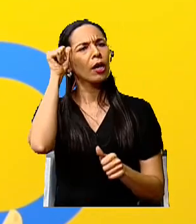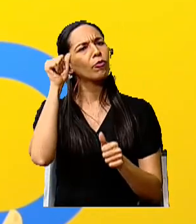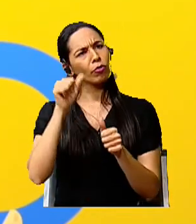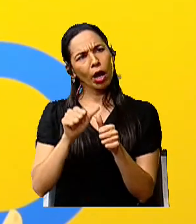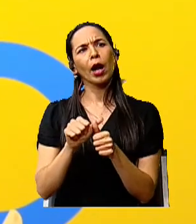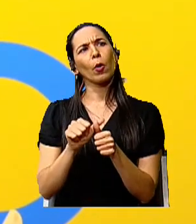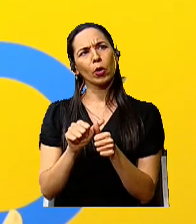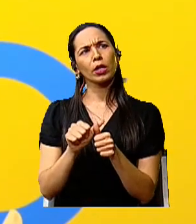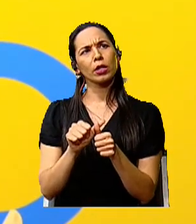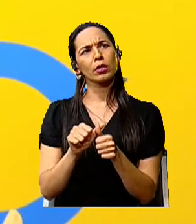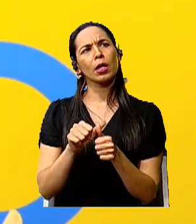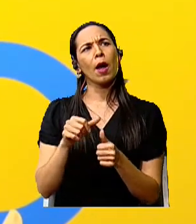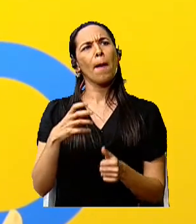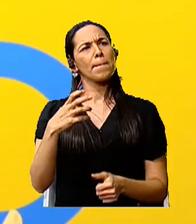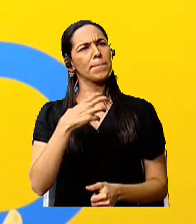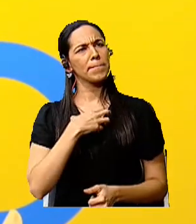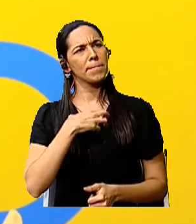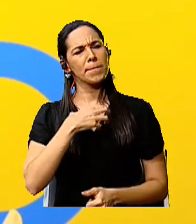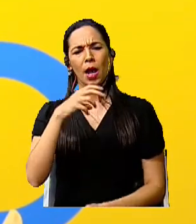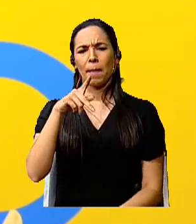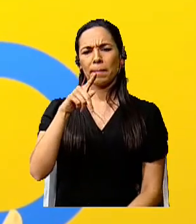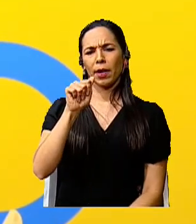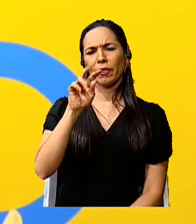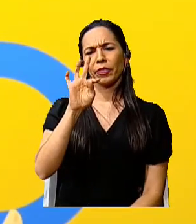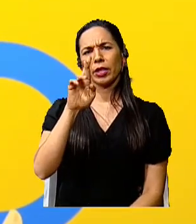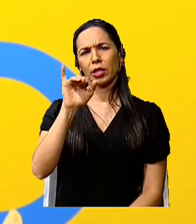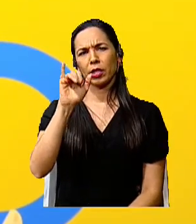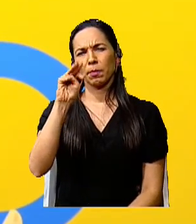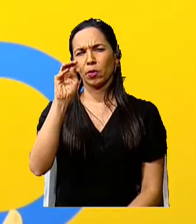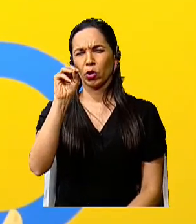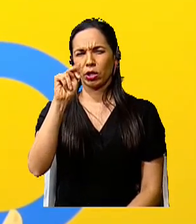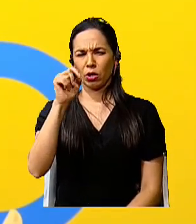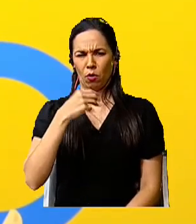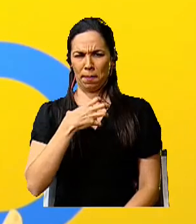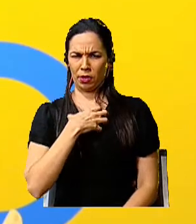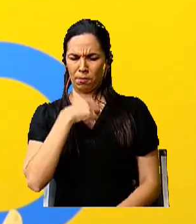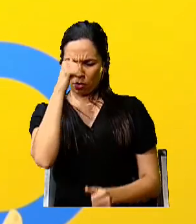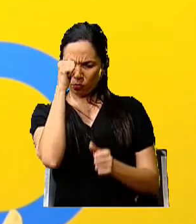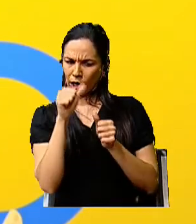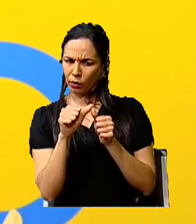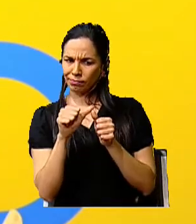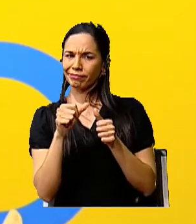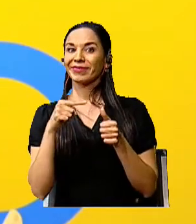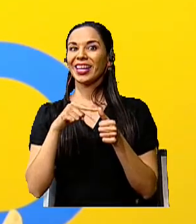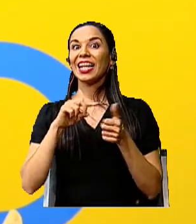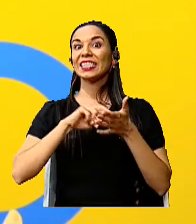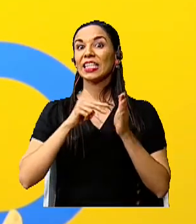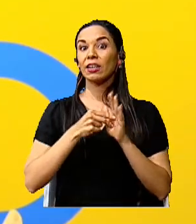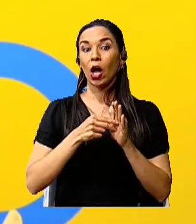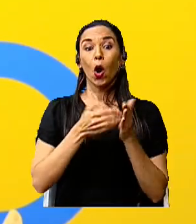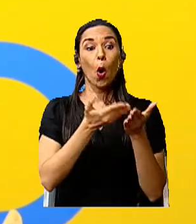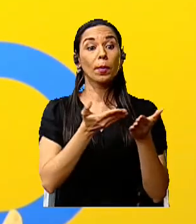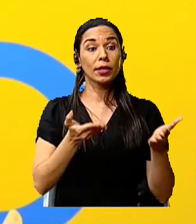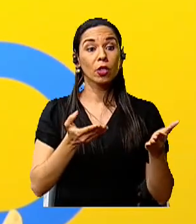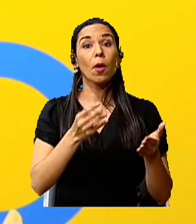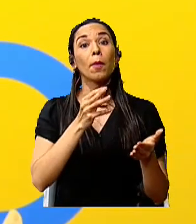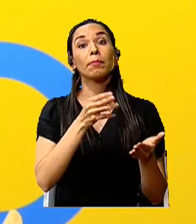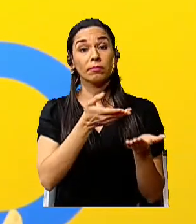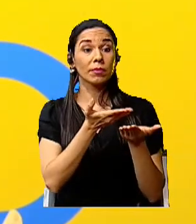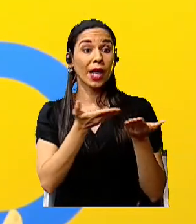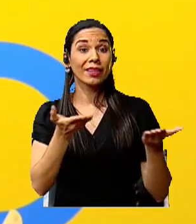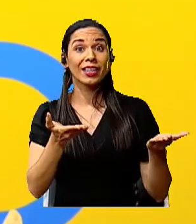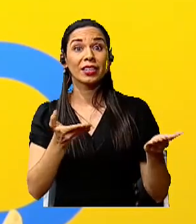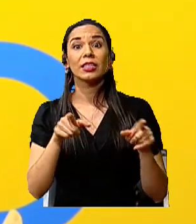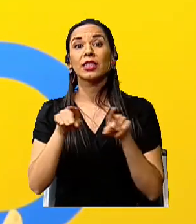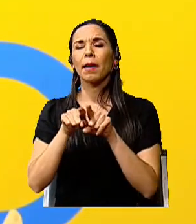que es patrimonio. Nos ha dicho también que tiene que ver con objetos materiales, pero también